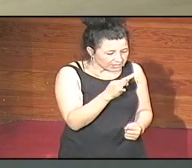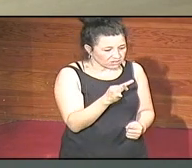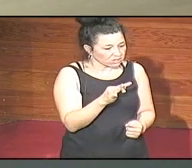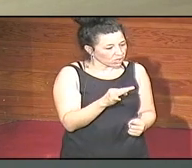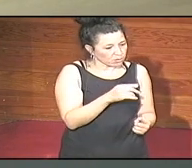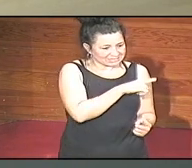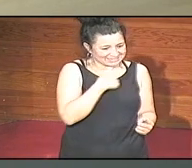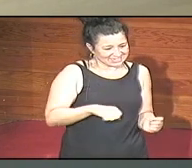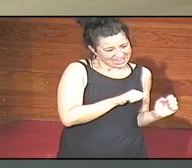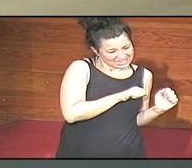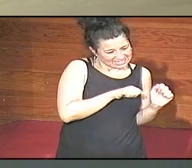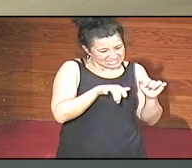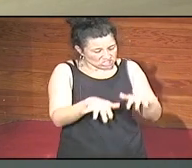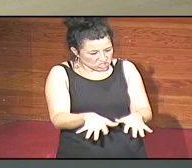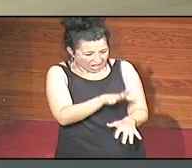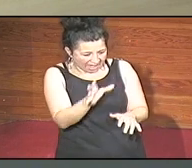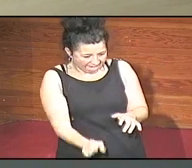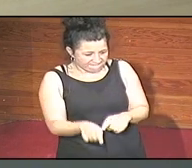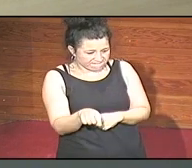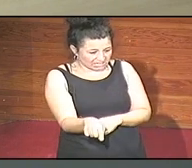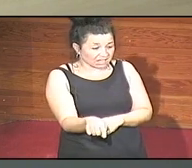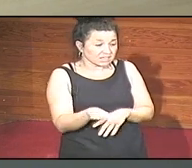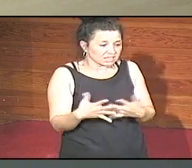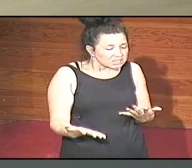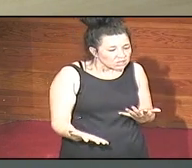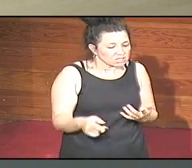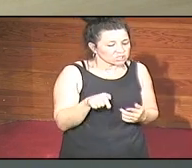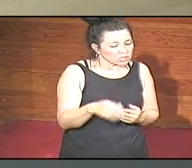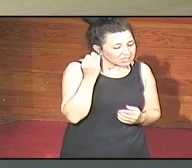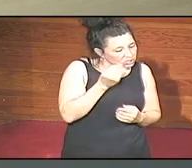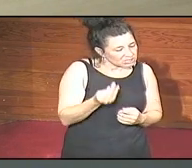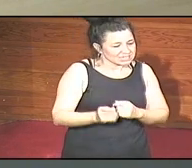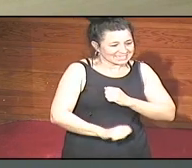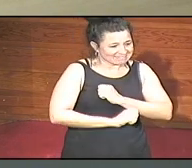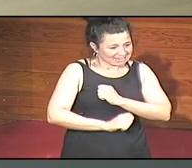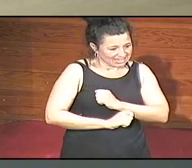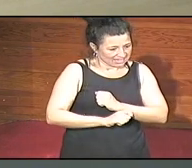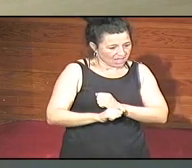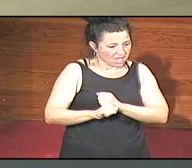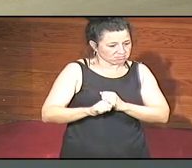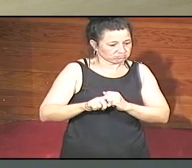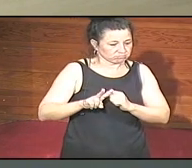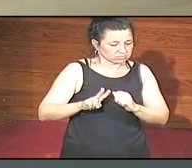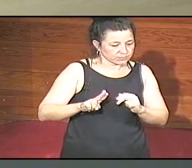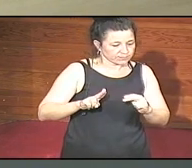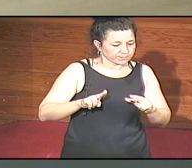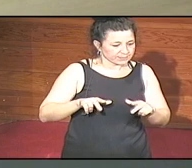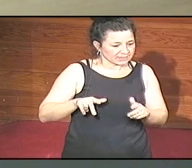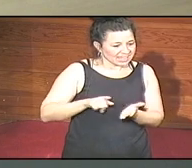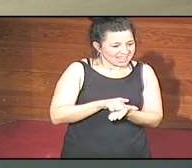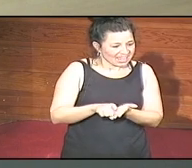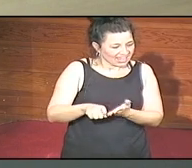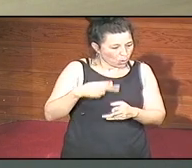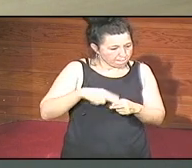está en el continente africano así que como tablero geopolítico está está encima de la mesa sin duda